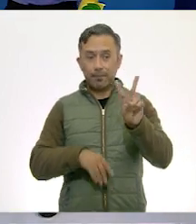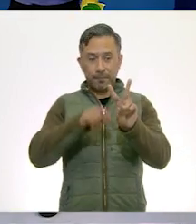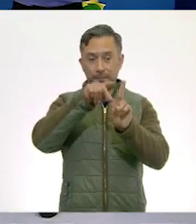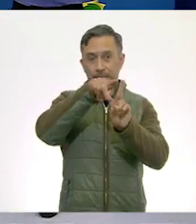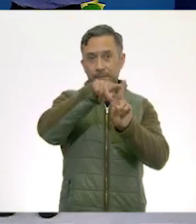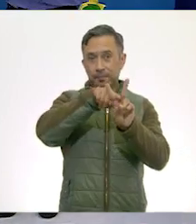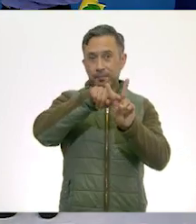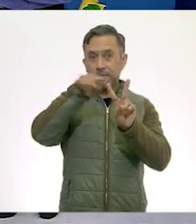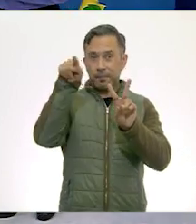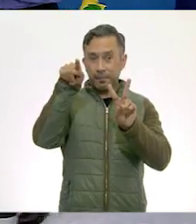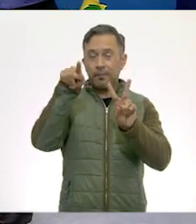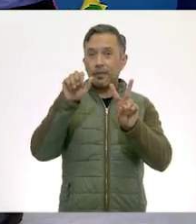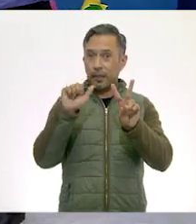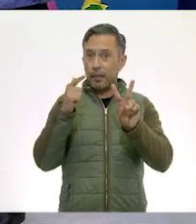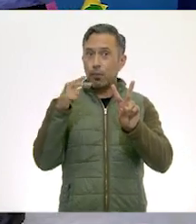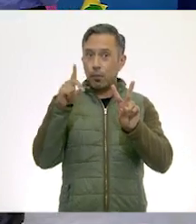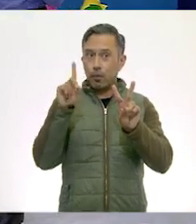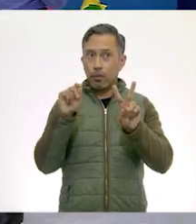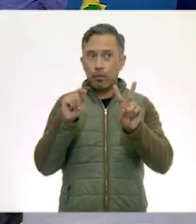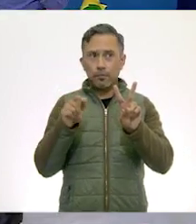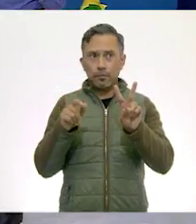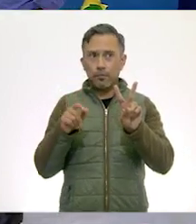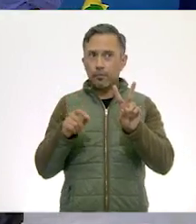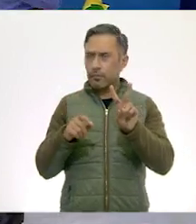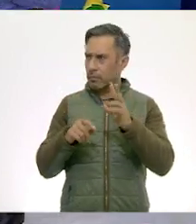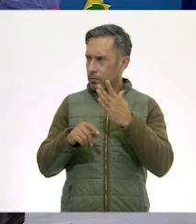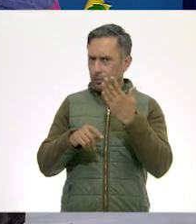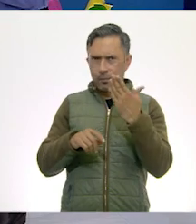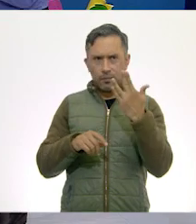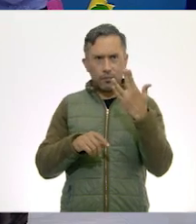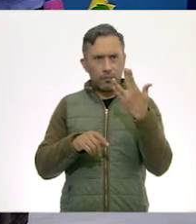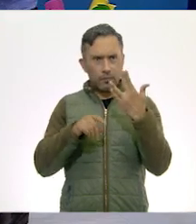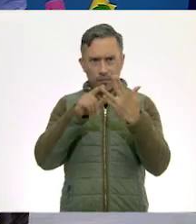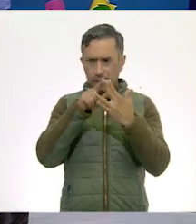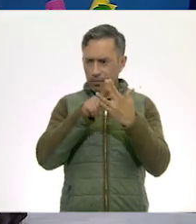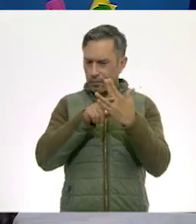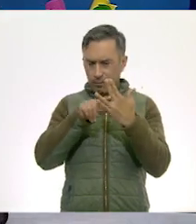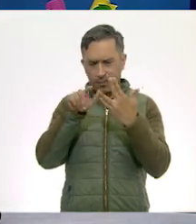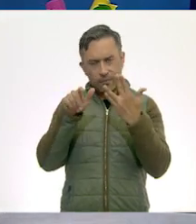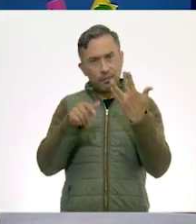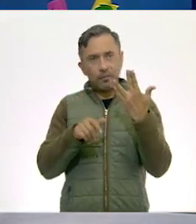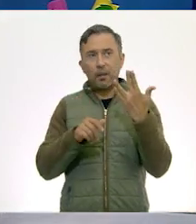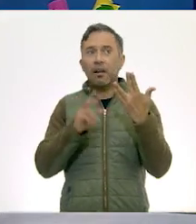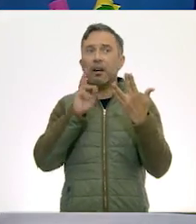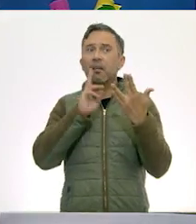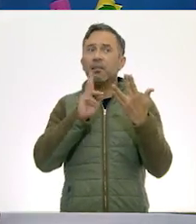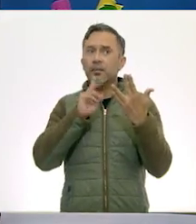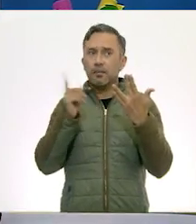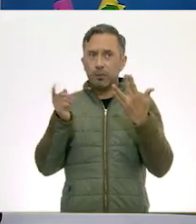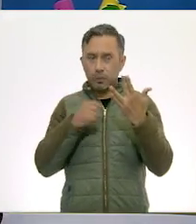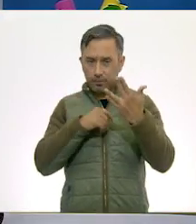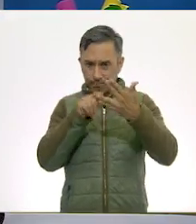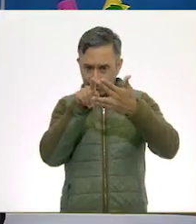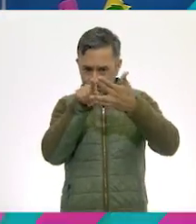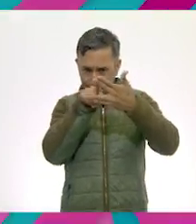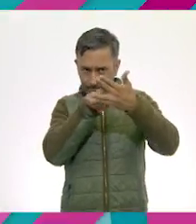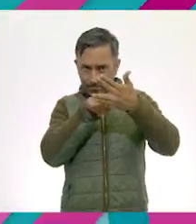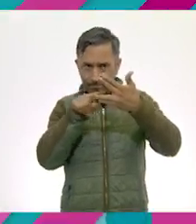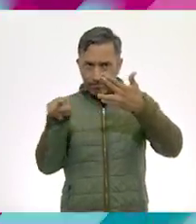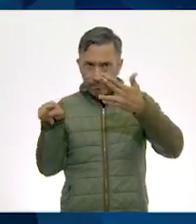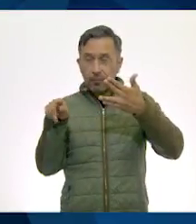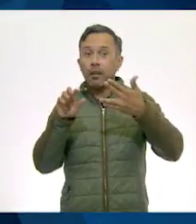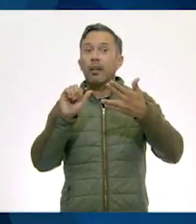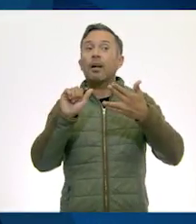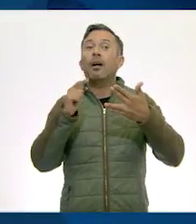agudo. A ver, vamos a comprobarlo. Muy bien, ya. A ver, aquí tenemos el ángulo